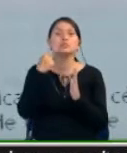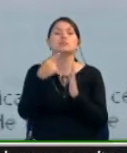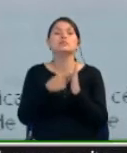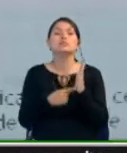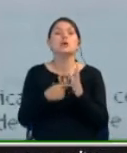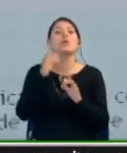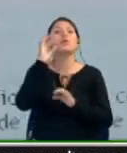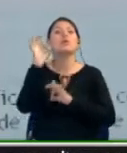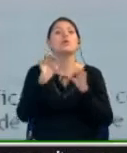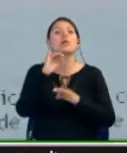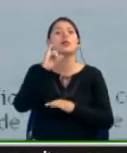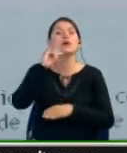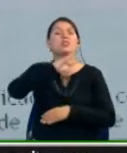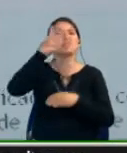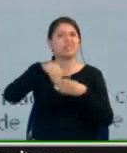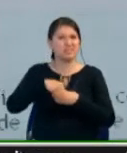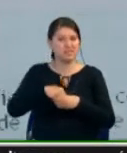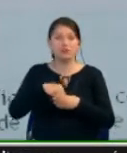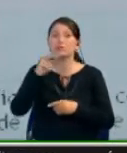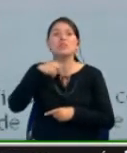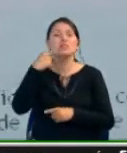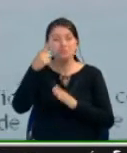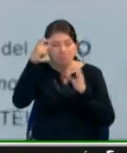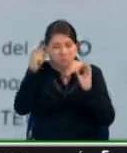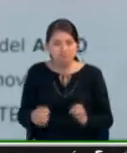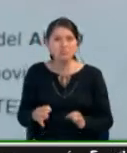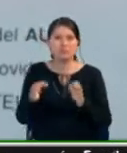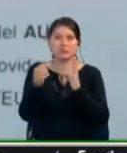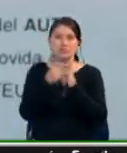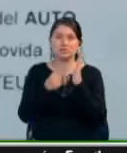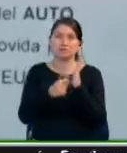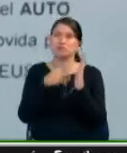dicen cuidado integral, pero no dice puntualmente